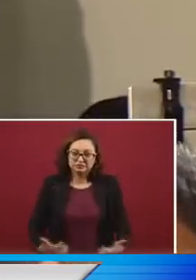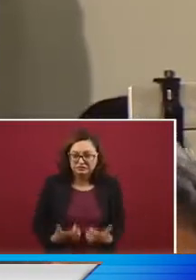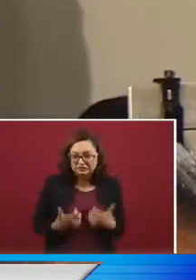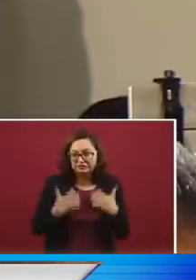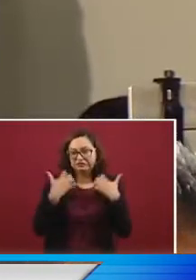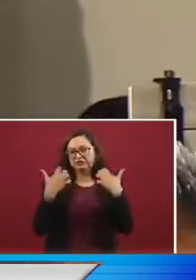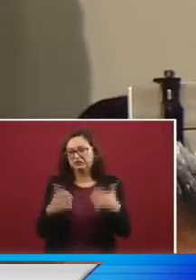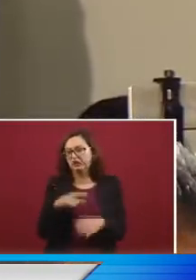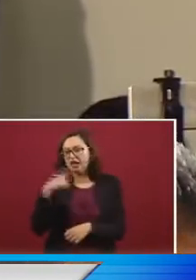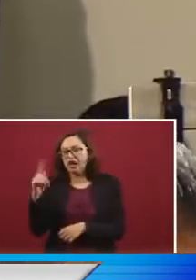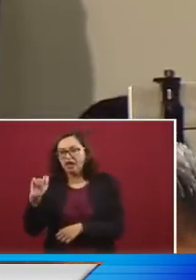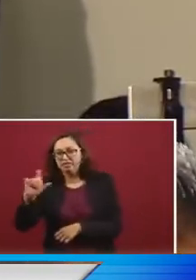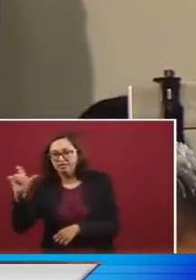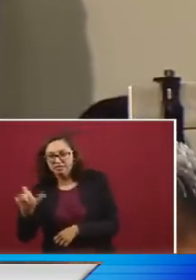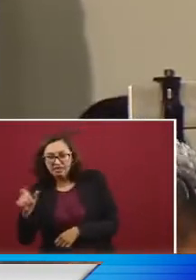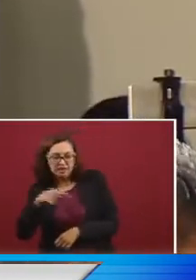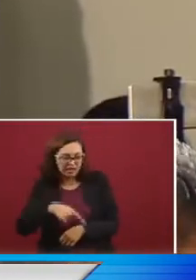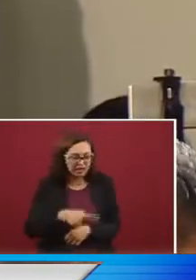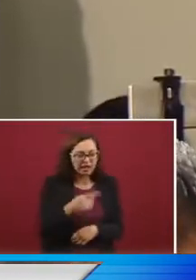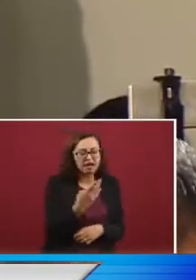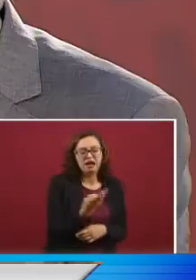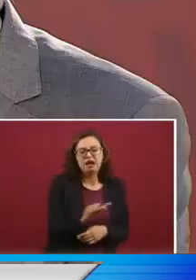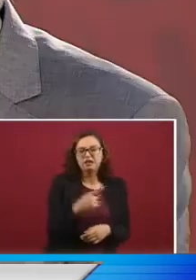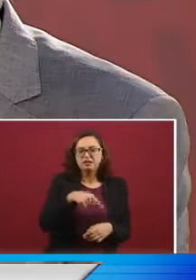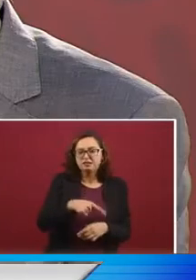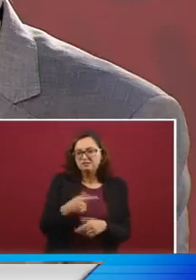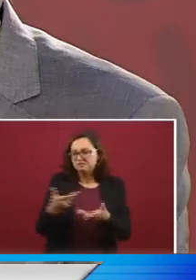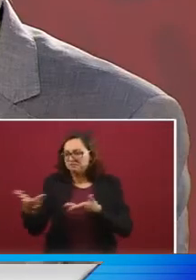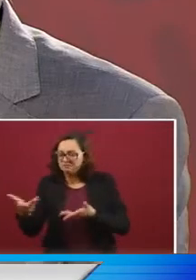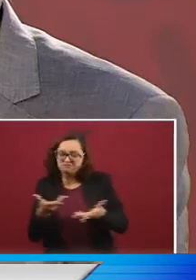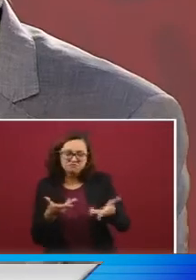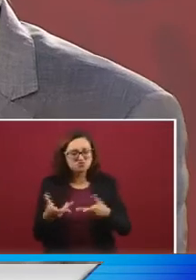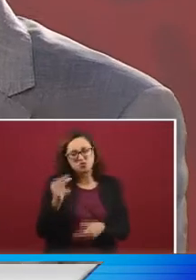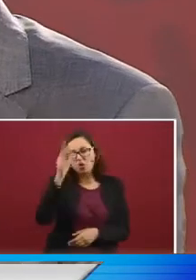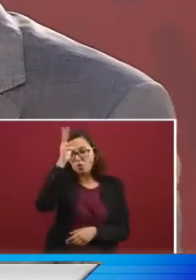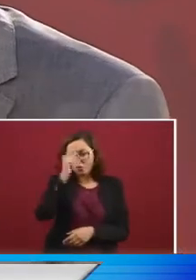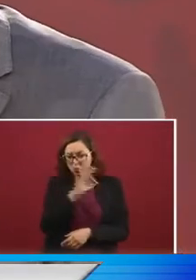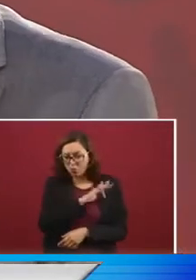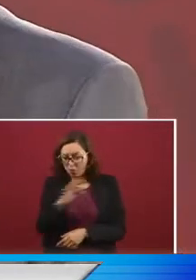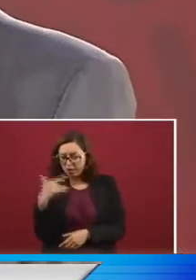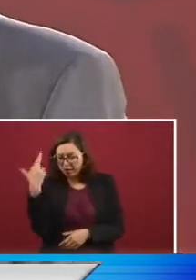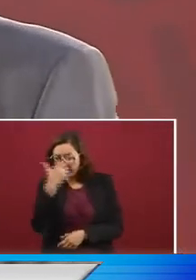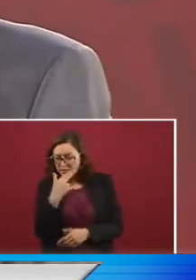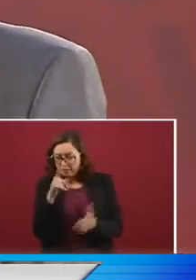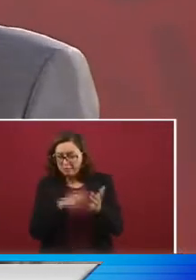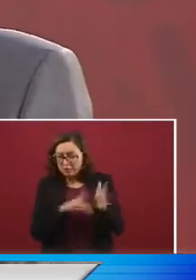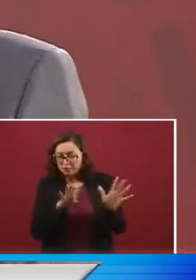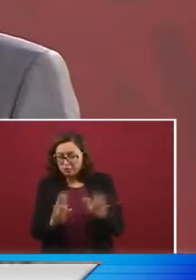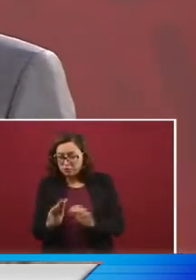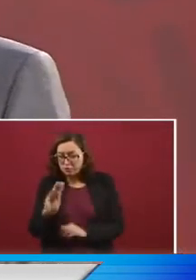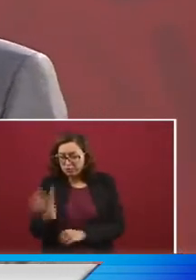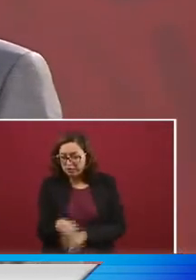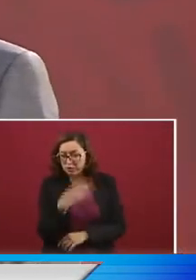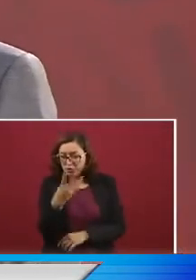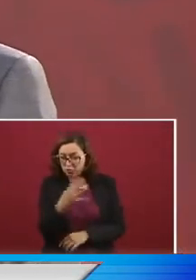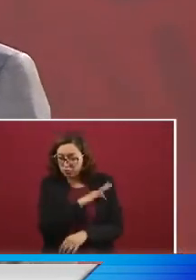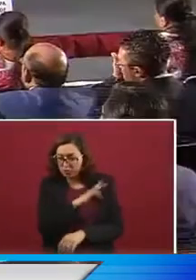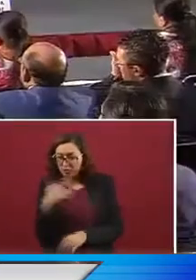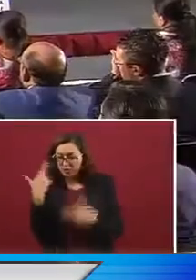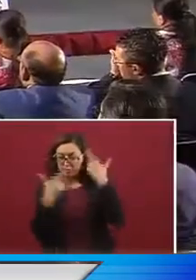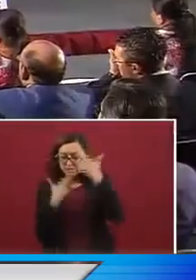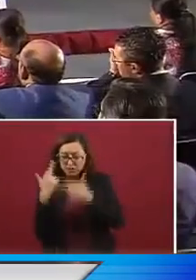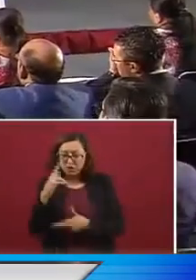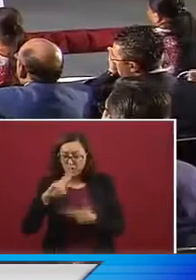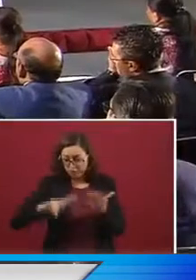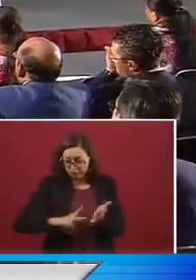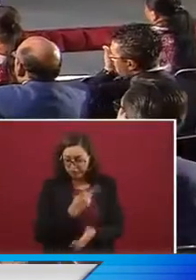respeten los lineamientos de este acuerdo, sobre todo lo que significa el abasto del agua de riego para Mexicali y el abastecimiento de Tijuana, infraestructura que